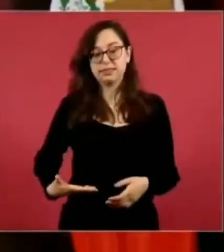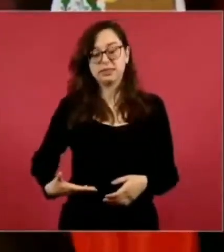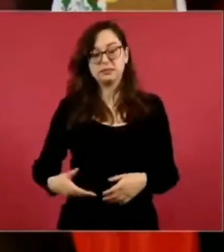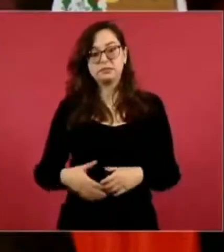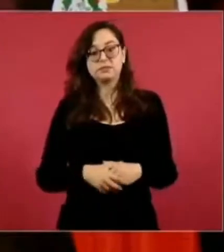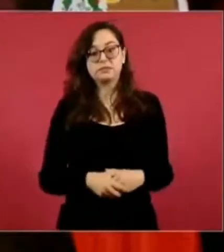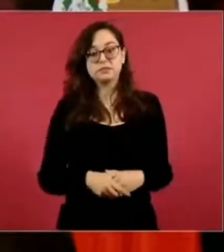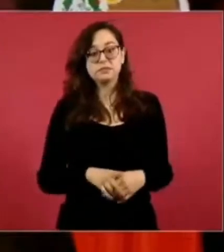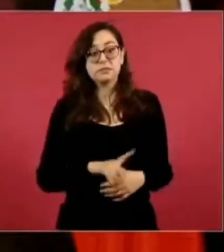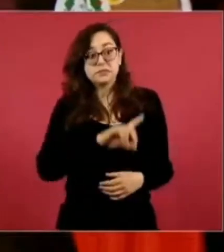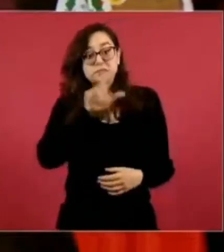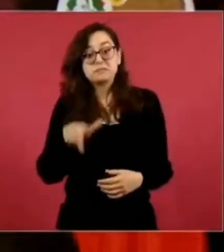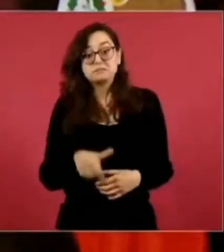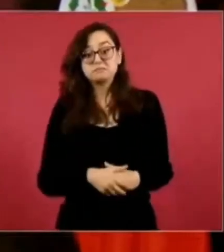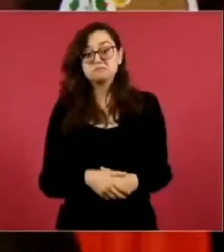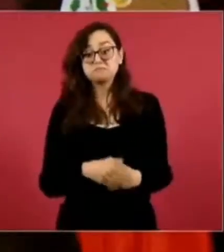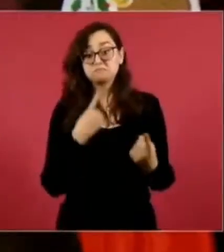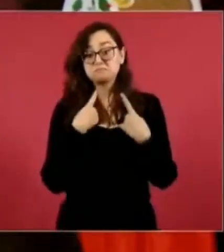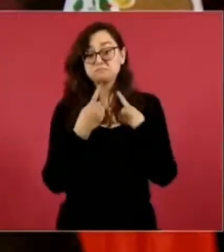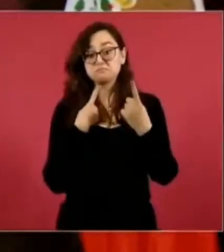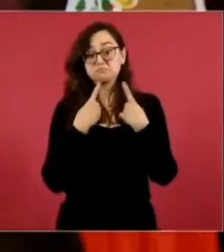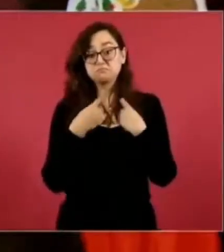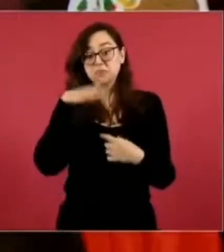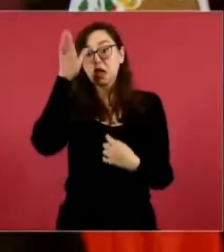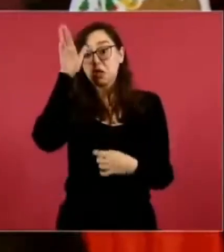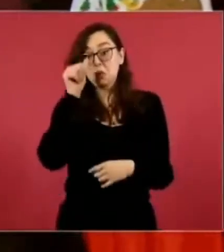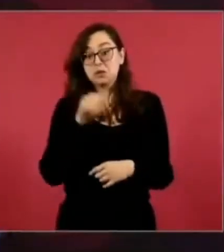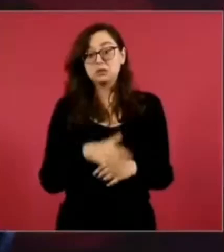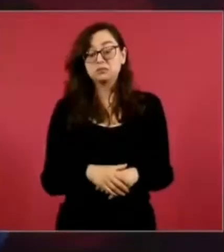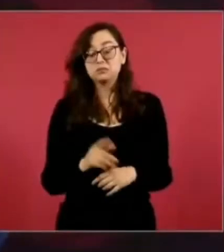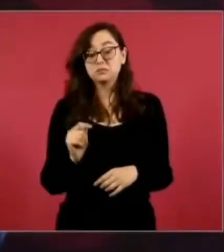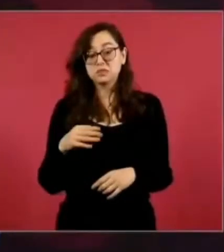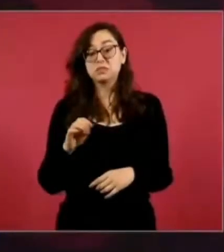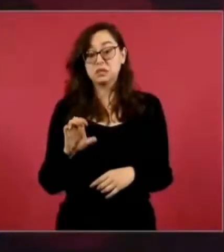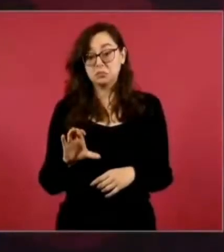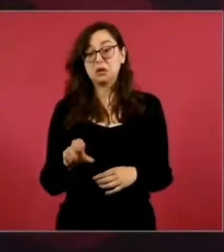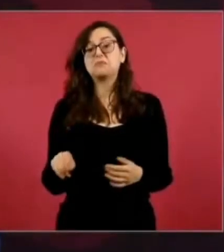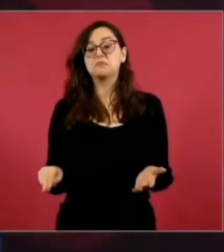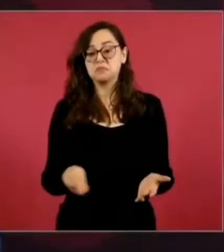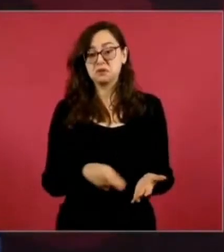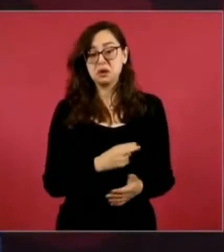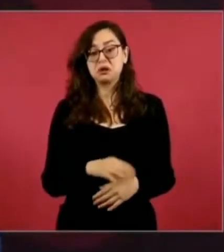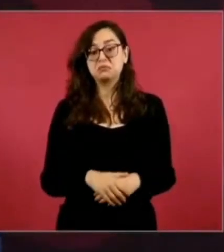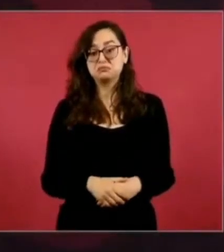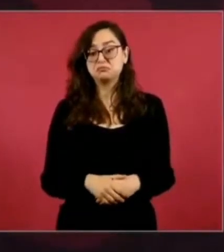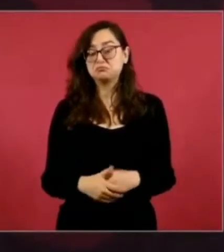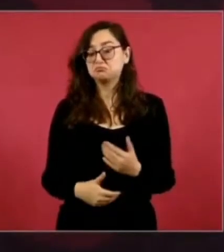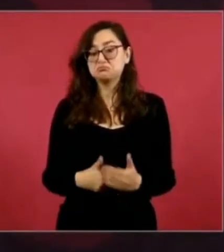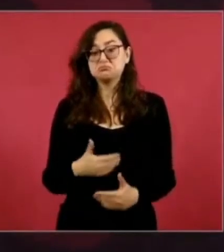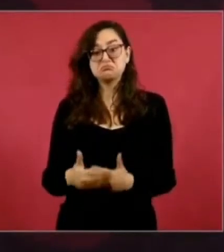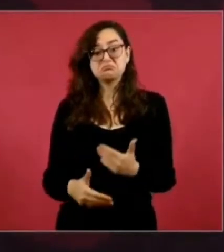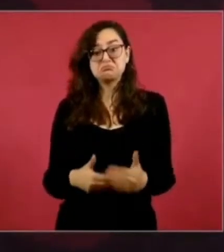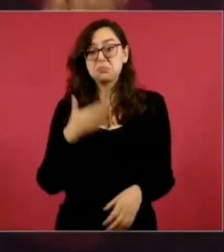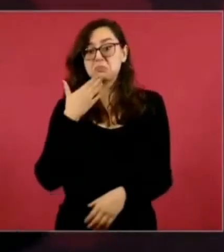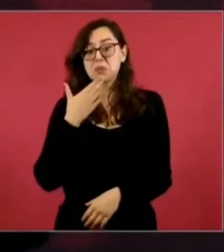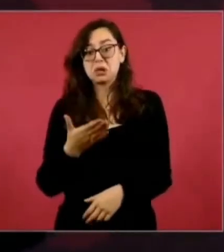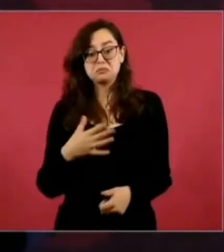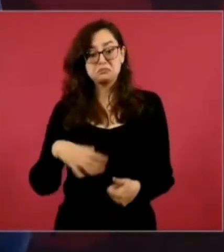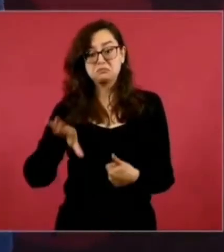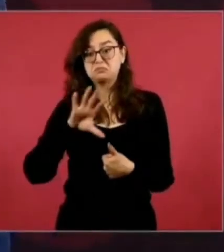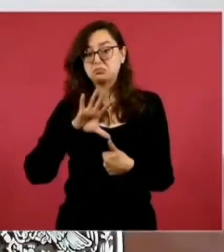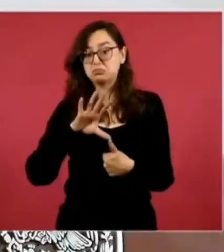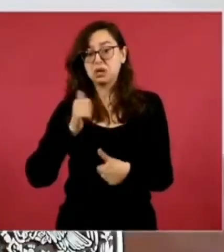nos pusimos de acuerdo, se llegó al tratado, nos ha ido bien, a Canadá, a Estados Unidos, a